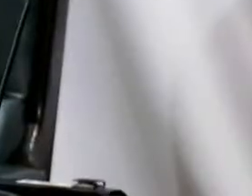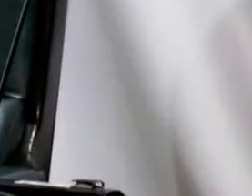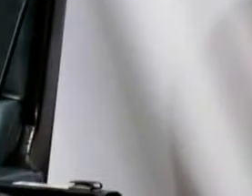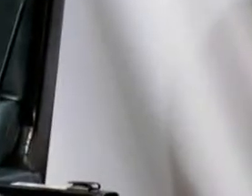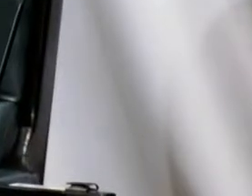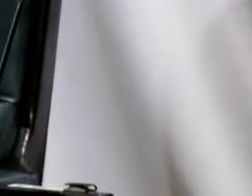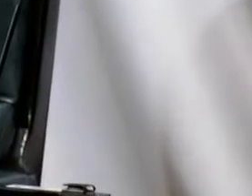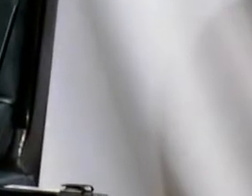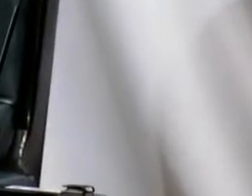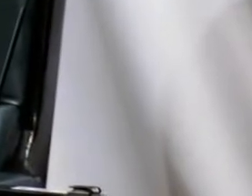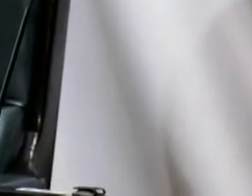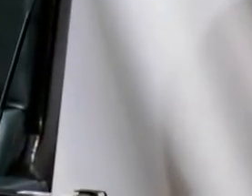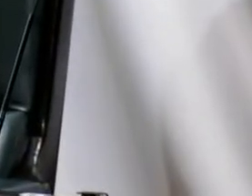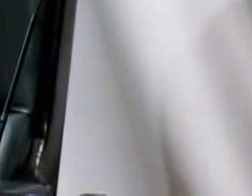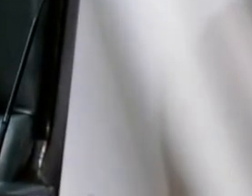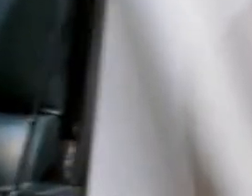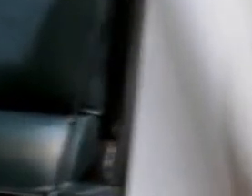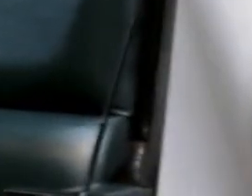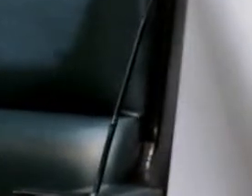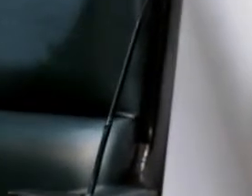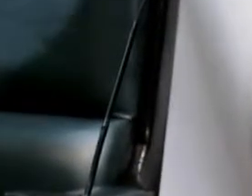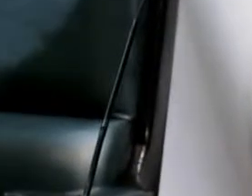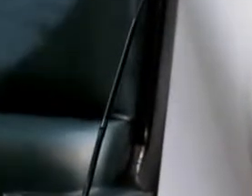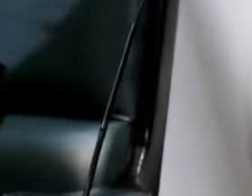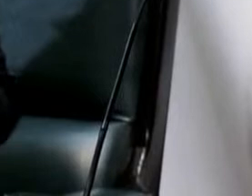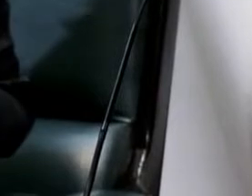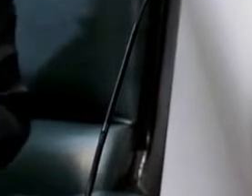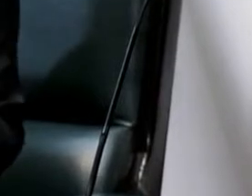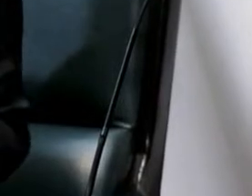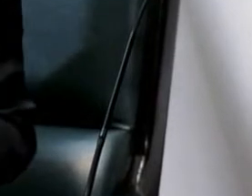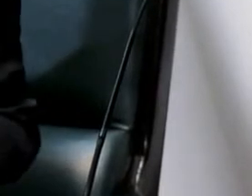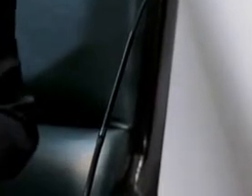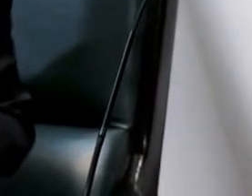Ábrase el registro de asistencia hasta por 5 minutos.